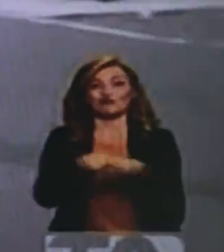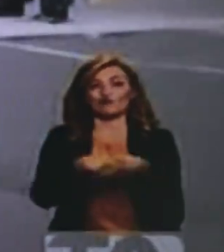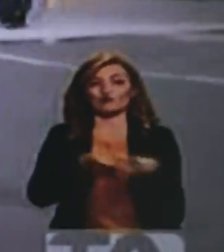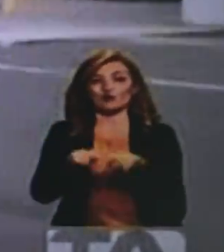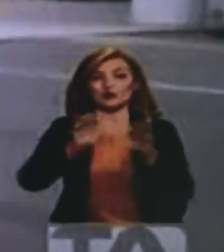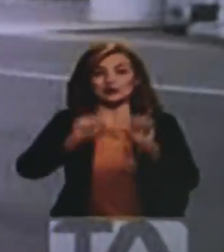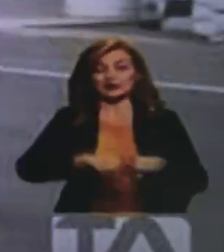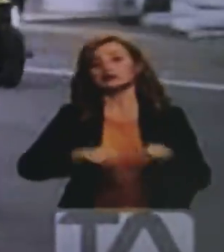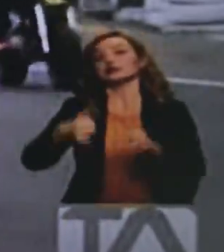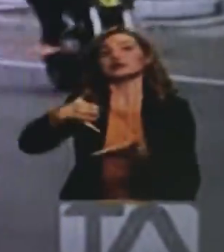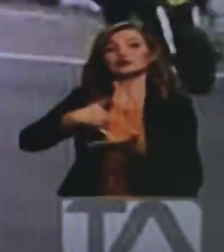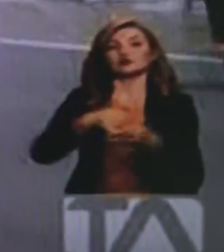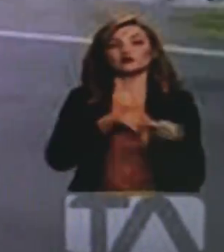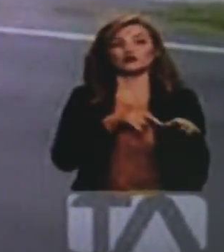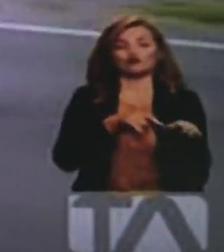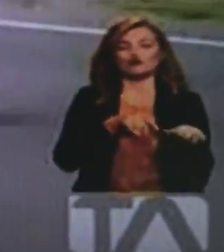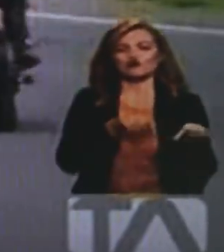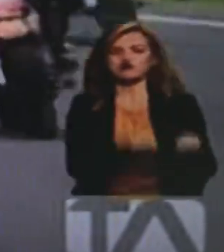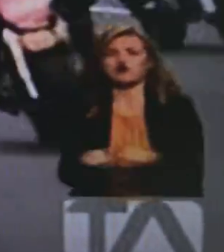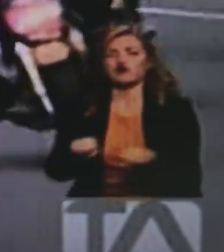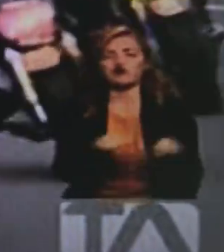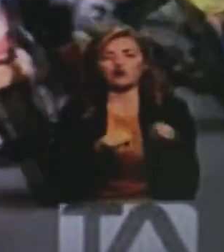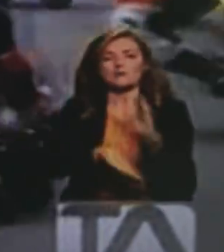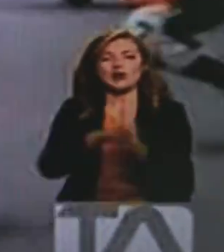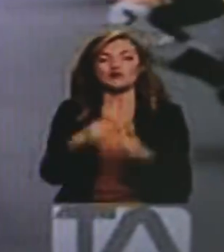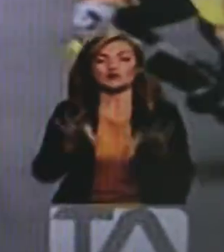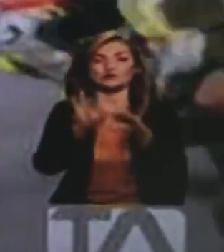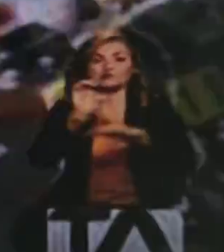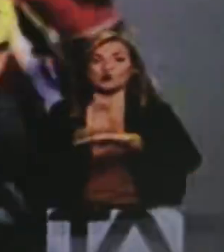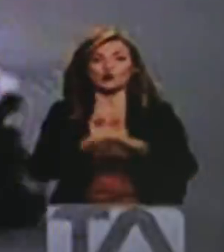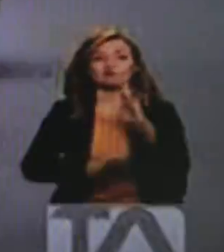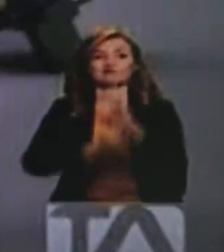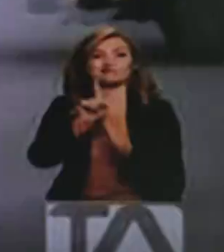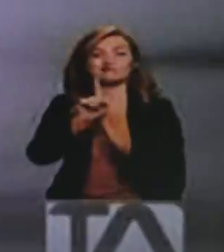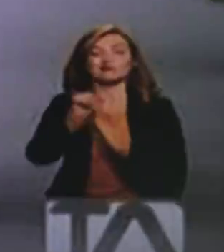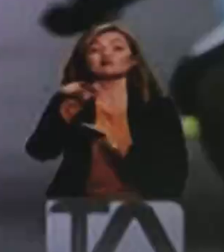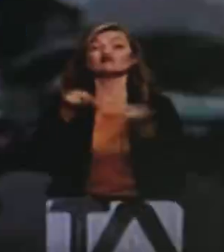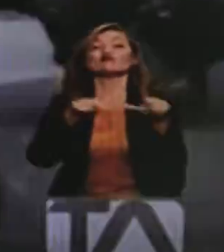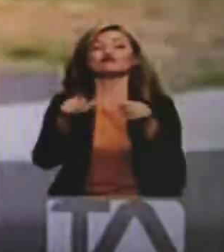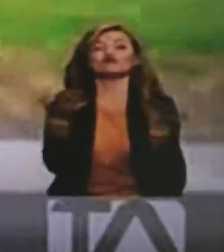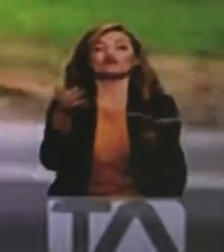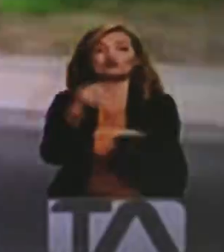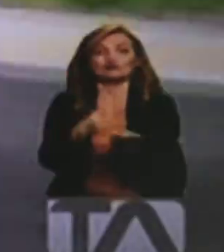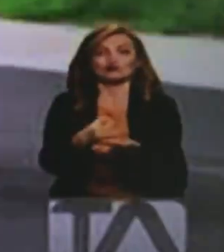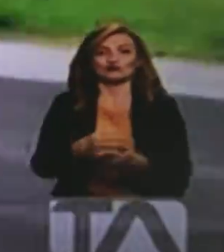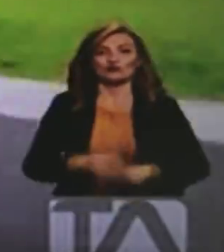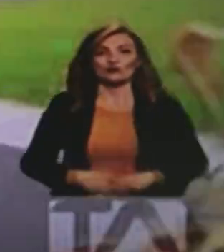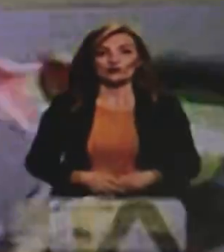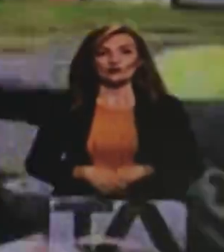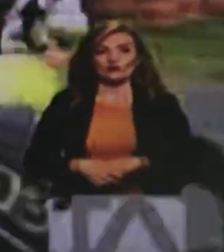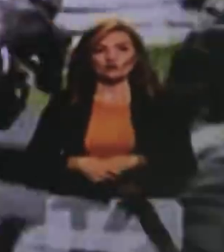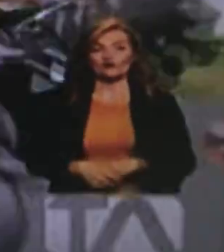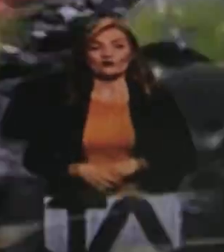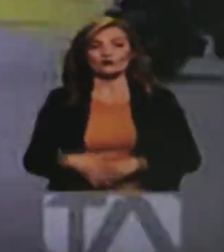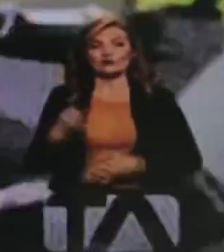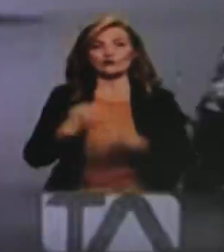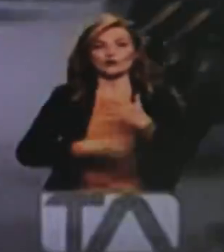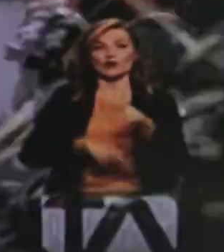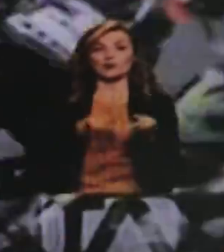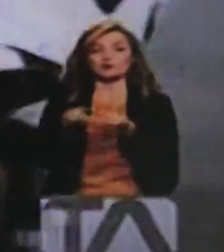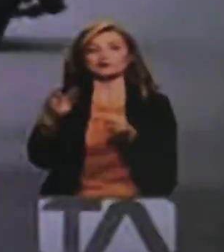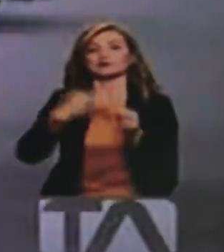Copa Prime, el torneo de velocidad más importante del país que se desarrolla en el cartódromo de Cotopaxi. Se esperan al menos a